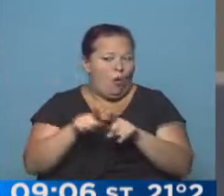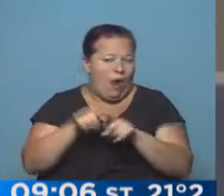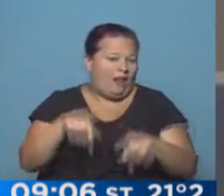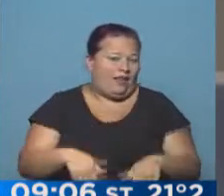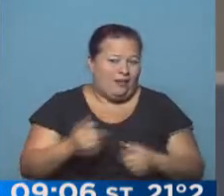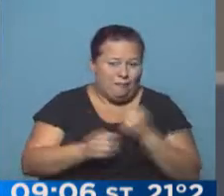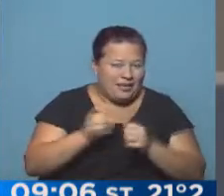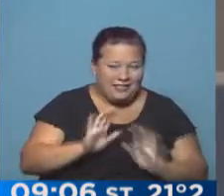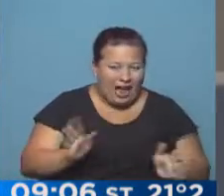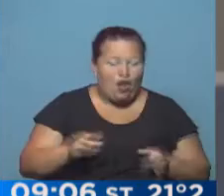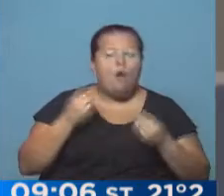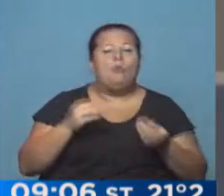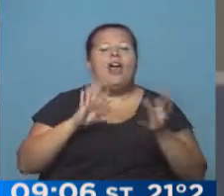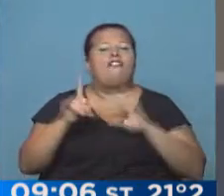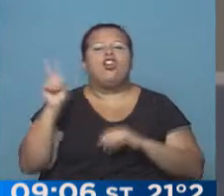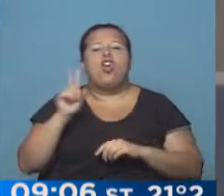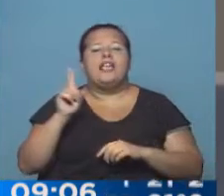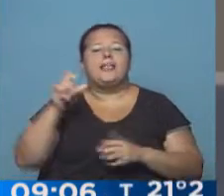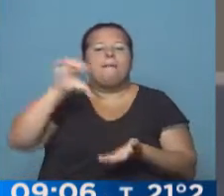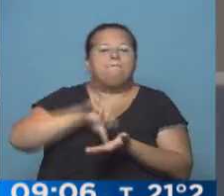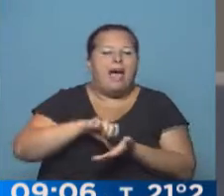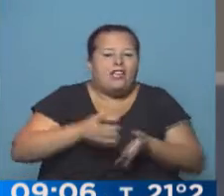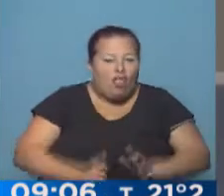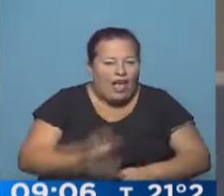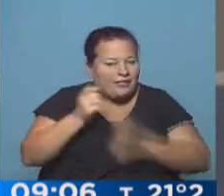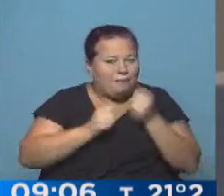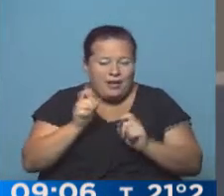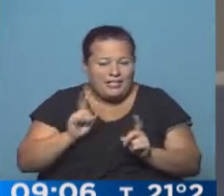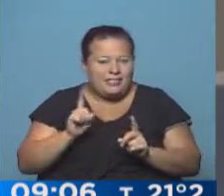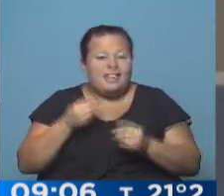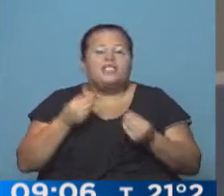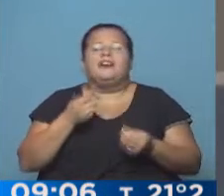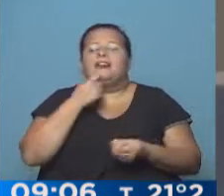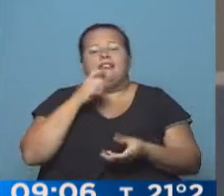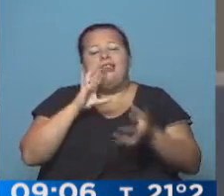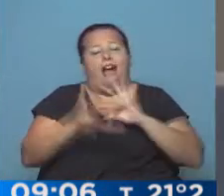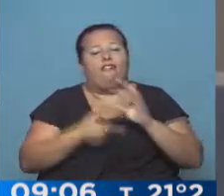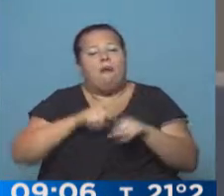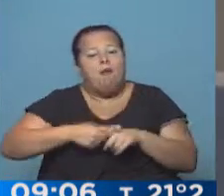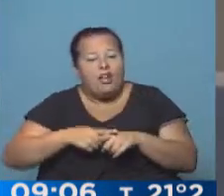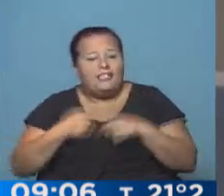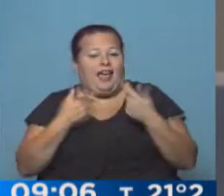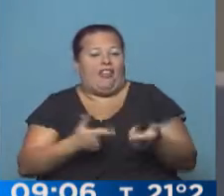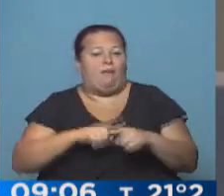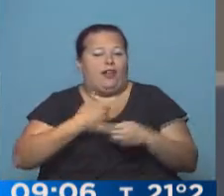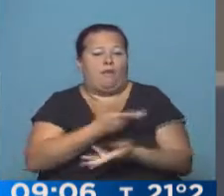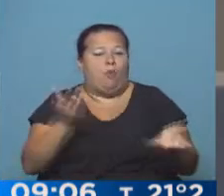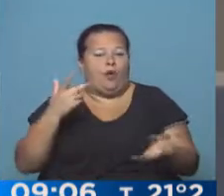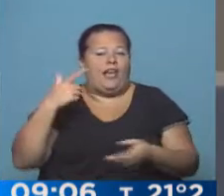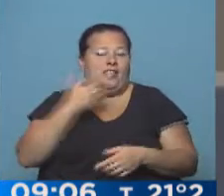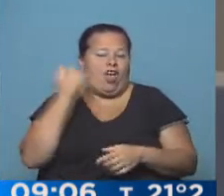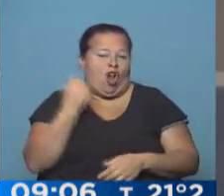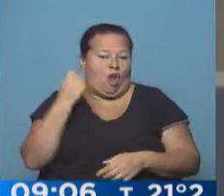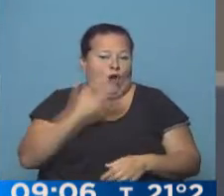lo que hicieron ese empresario pues la condición no la da el país donde nace un empresario decía él sino las condiciones políticas que le dan las políticas públicas